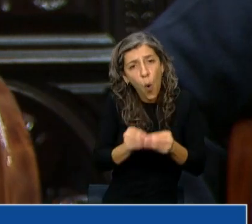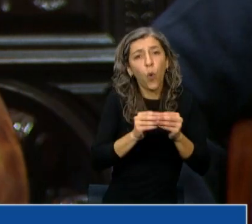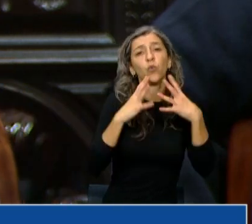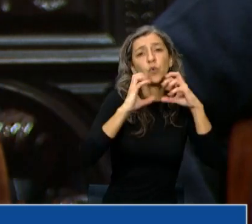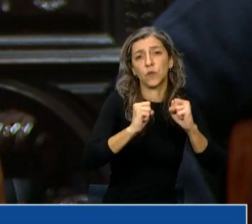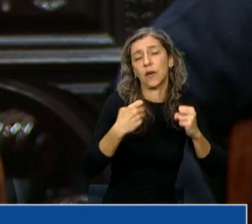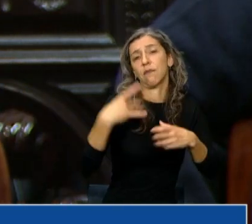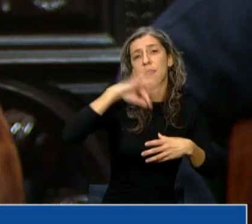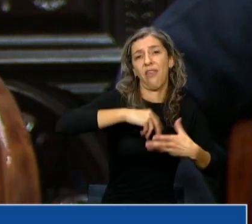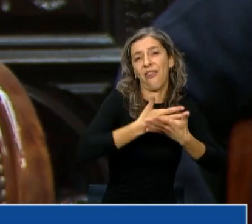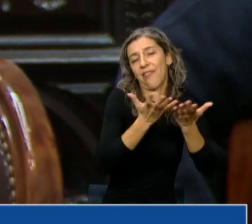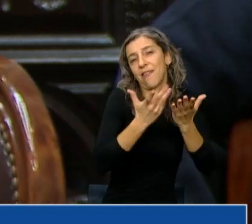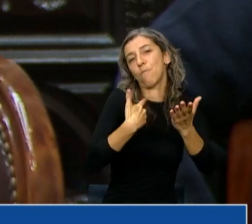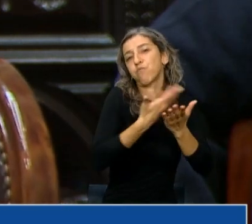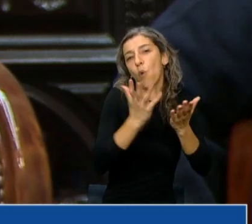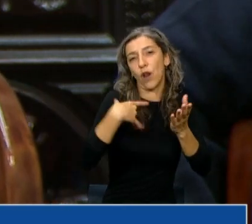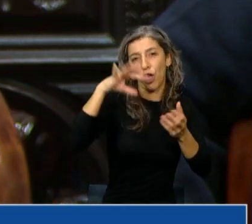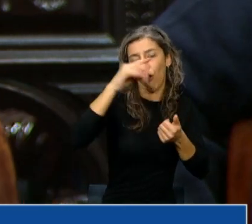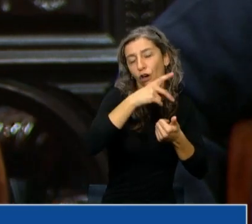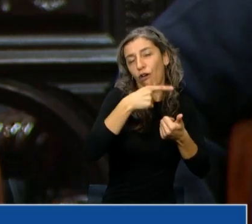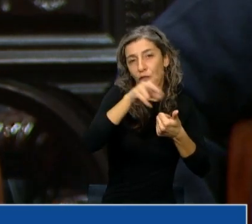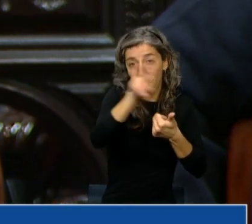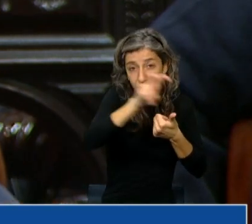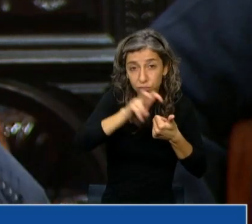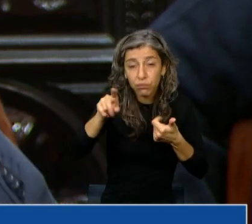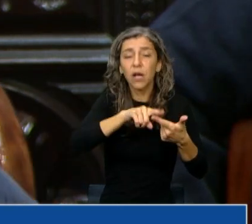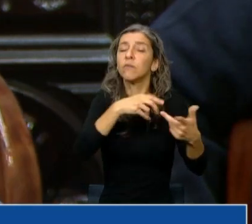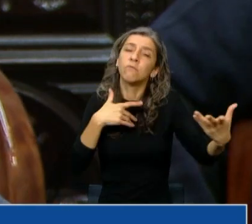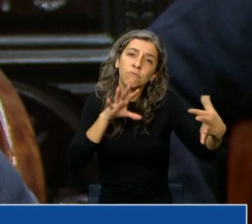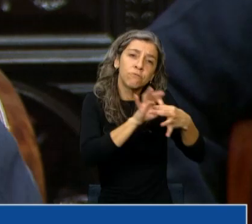permanente participación en muchas discusiones, se logró que